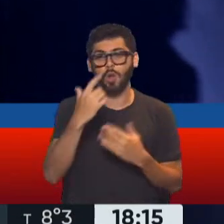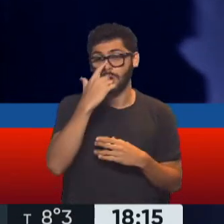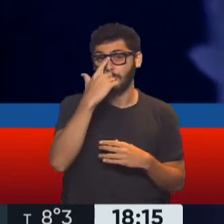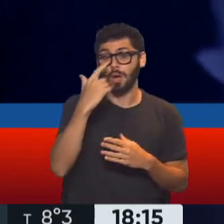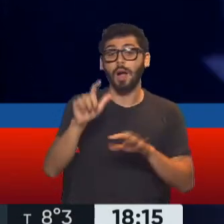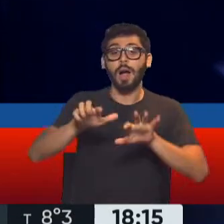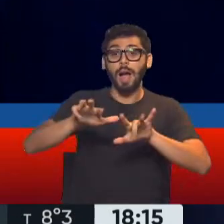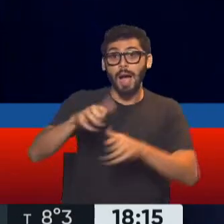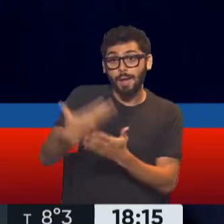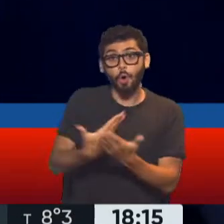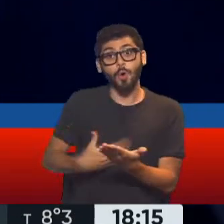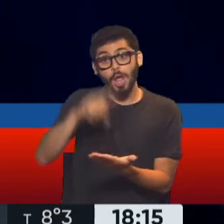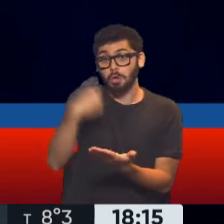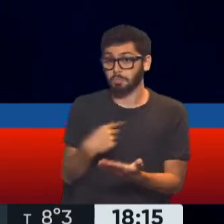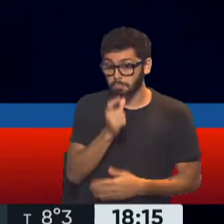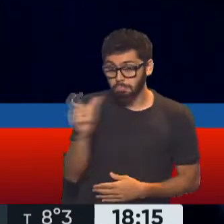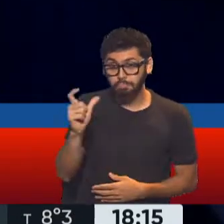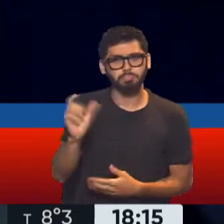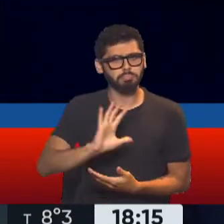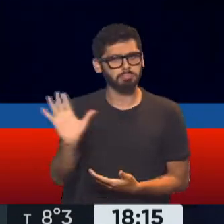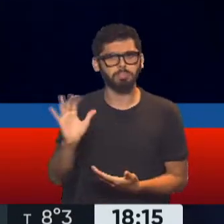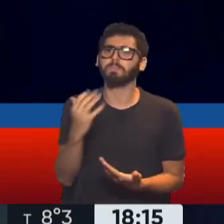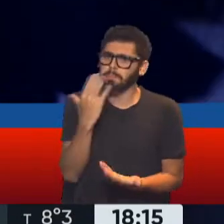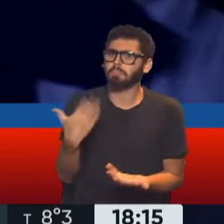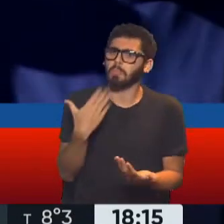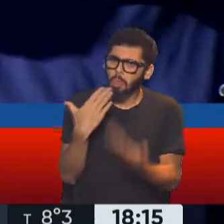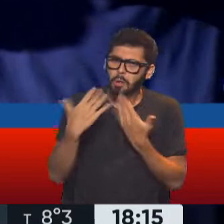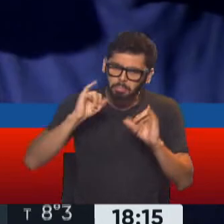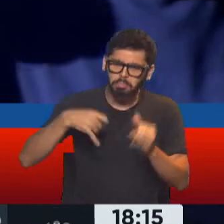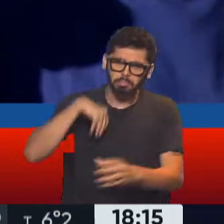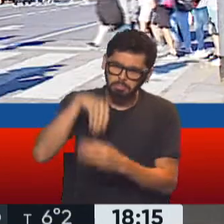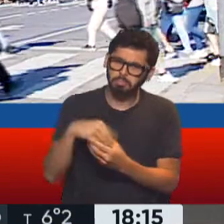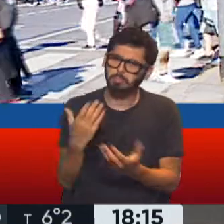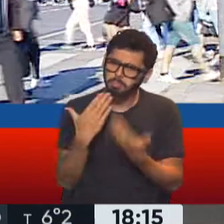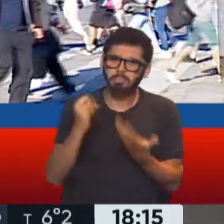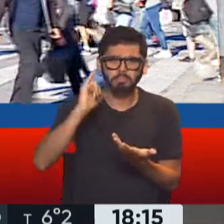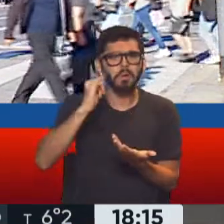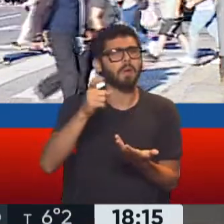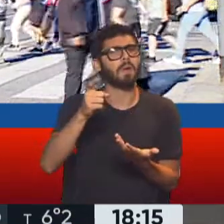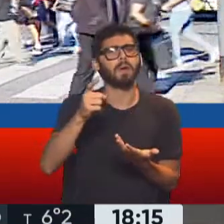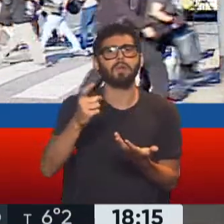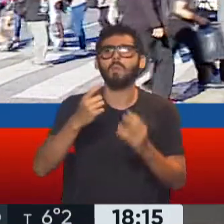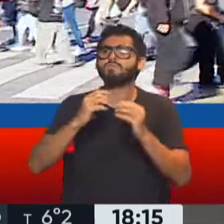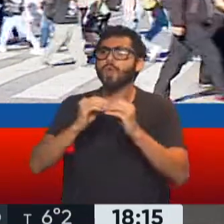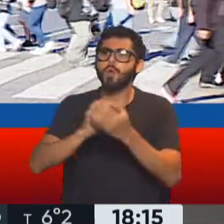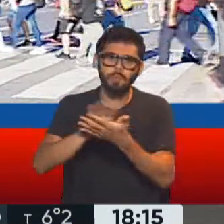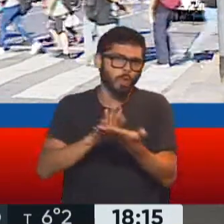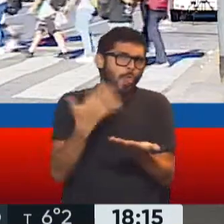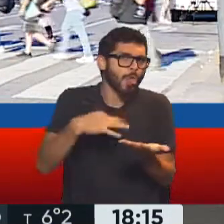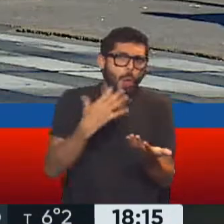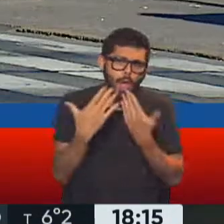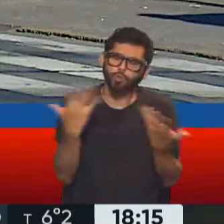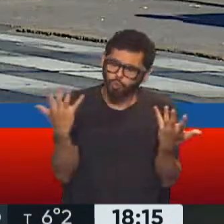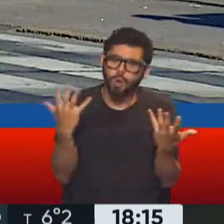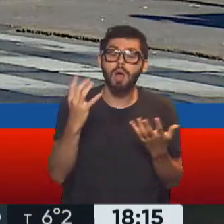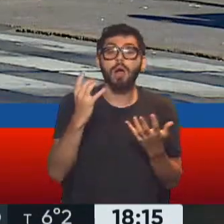contestamos la carta al Gobierno Nacional diciendo que vamos a dialogar, a participar. Estamos convencidos que es el camino para solucionar los problemas. Ahora, también